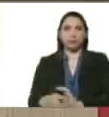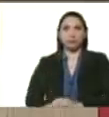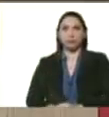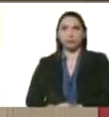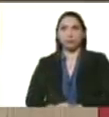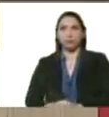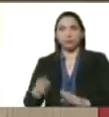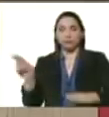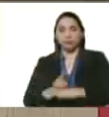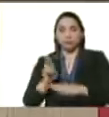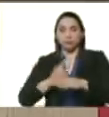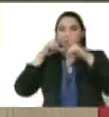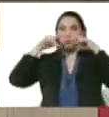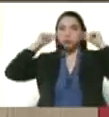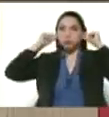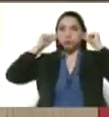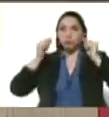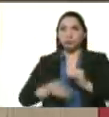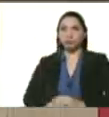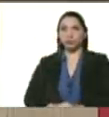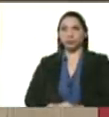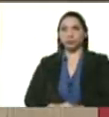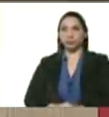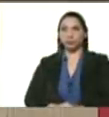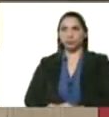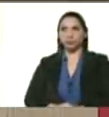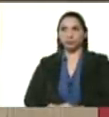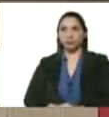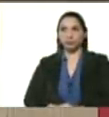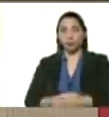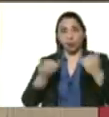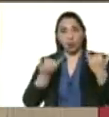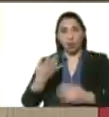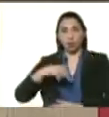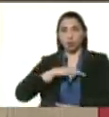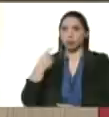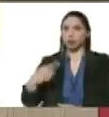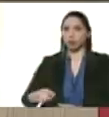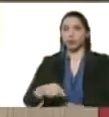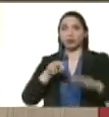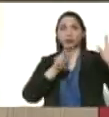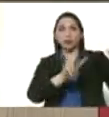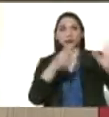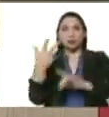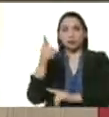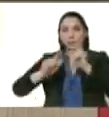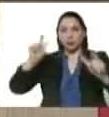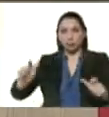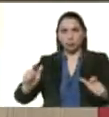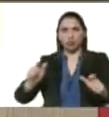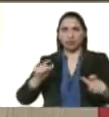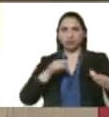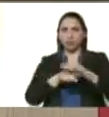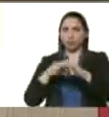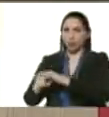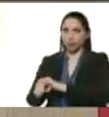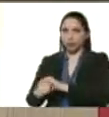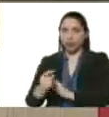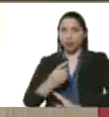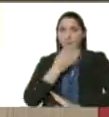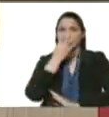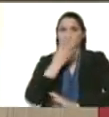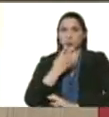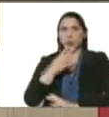del uso de la mascarilla. Bueno, actualmente tenemos a 73 pacientes en condición